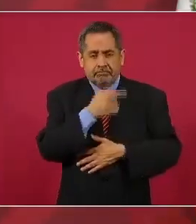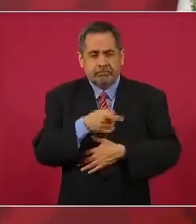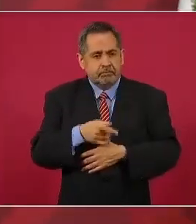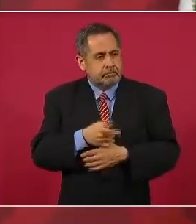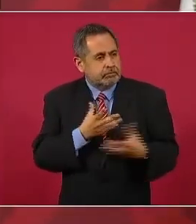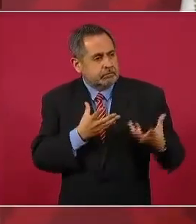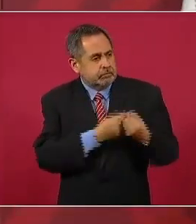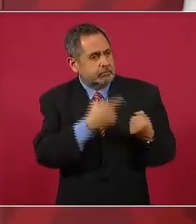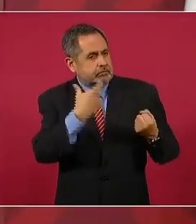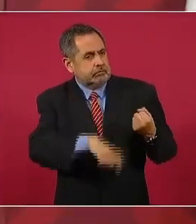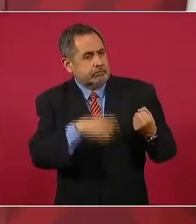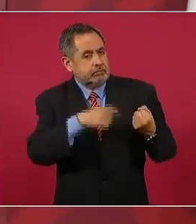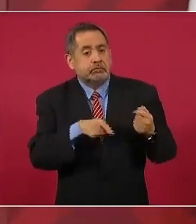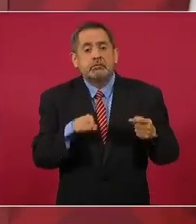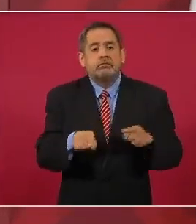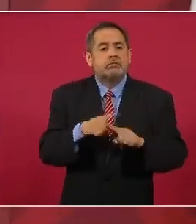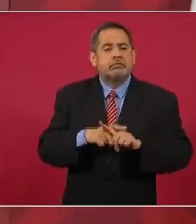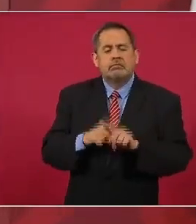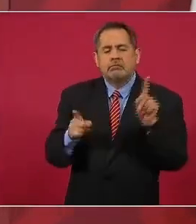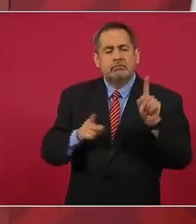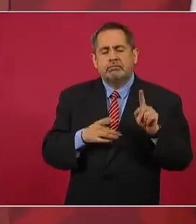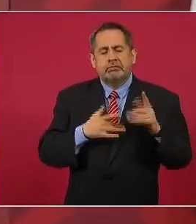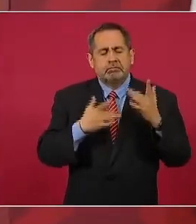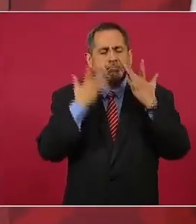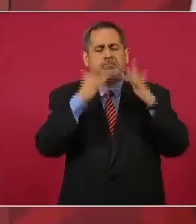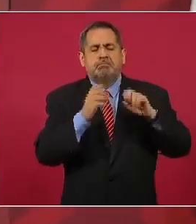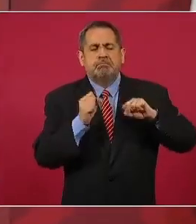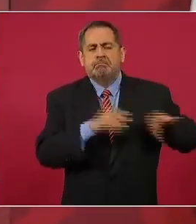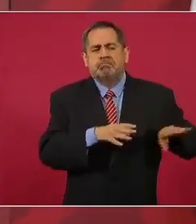presidente, porque este muchacho